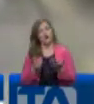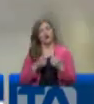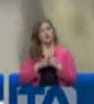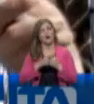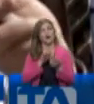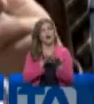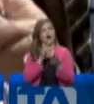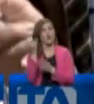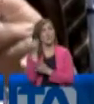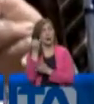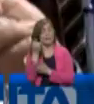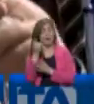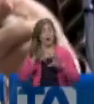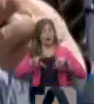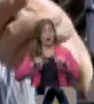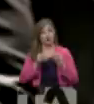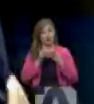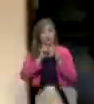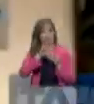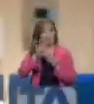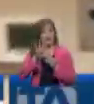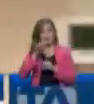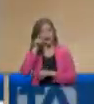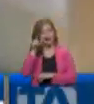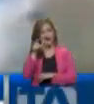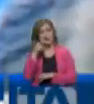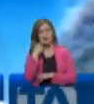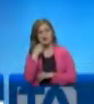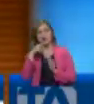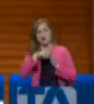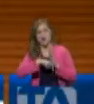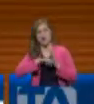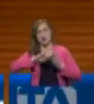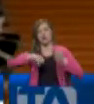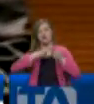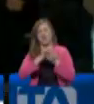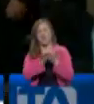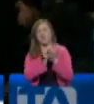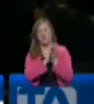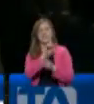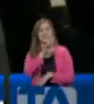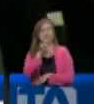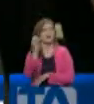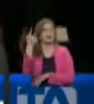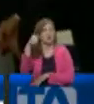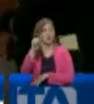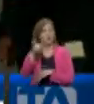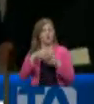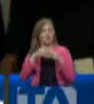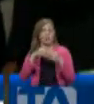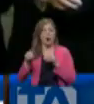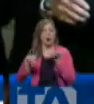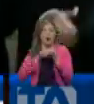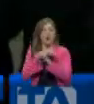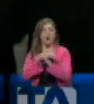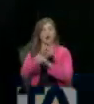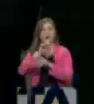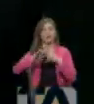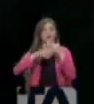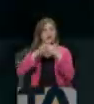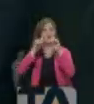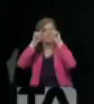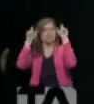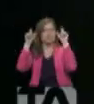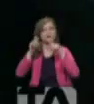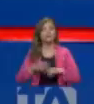Arroz Verde. La fiscalía detectó $130 millones por movimientos injustificados de sus empresas. Dayana Monroy, 24